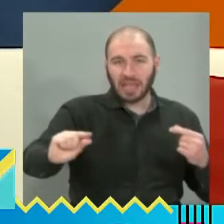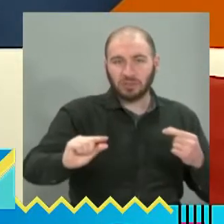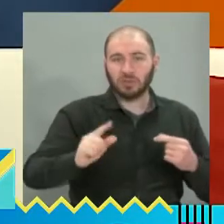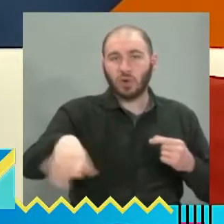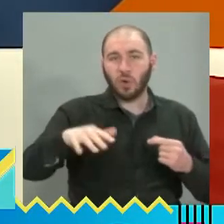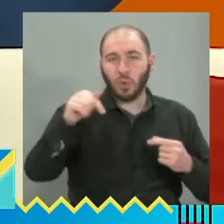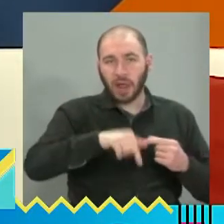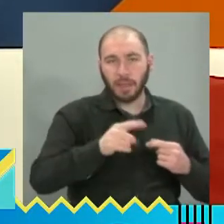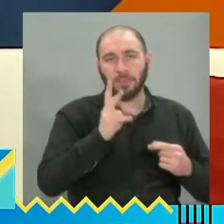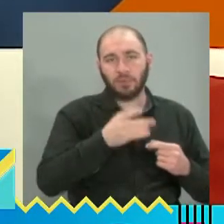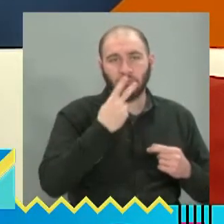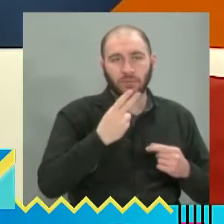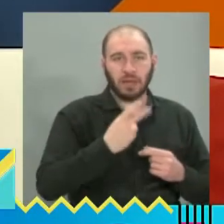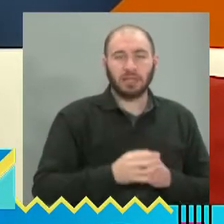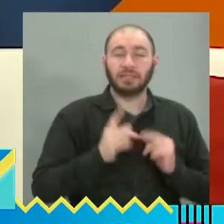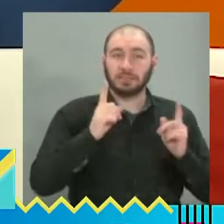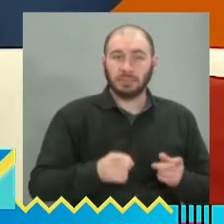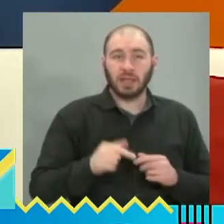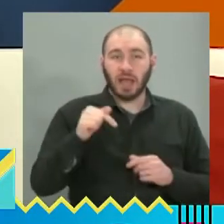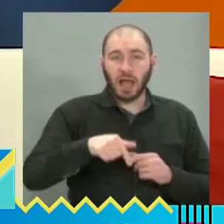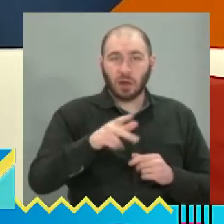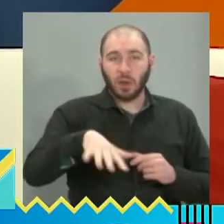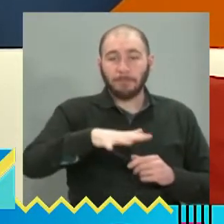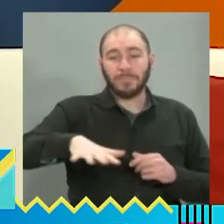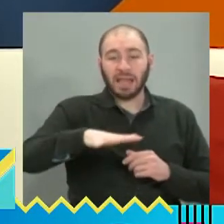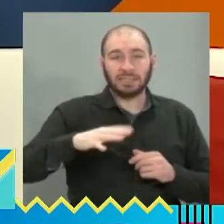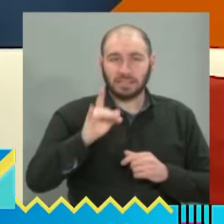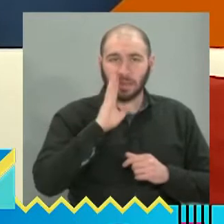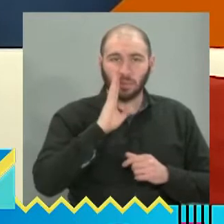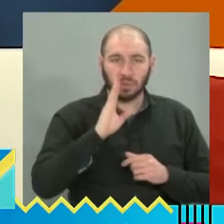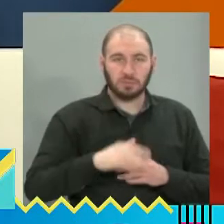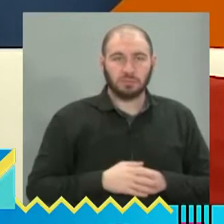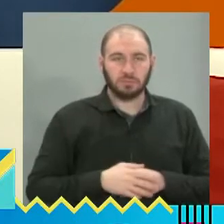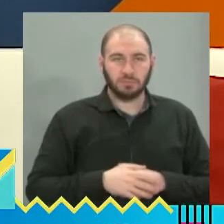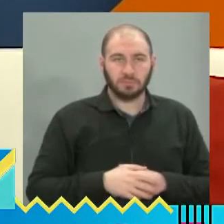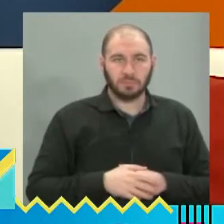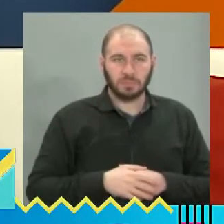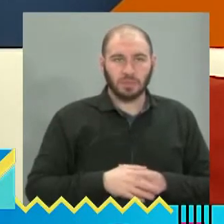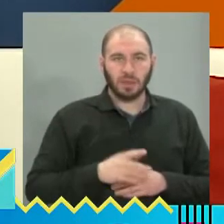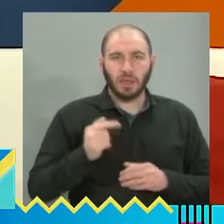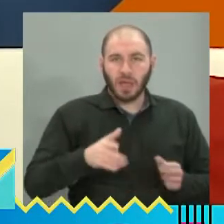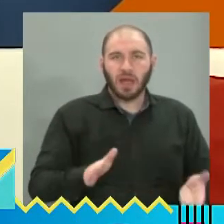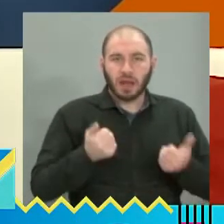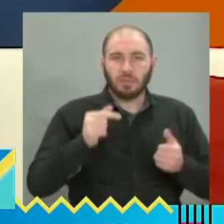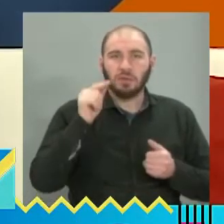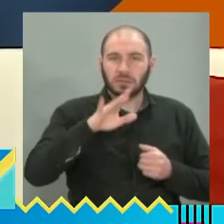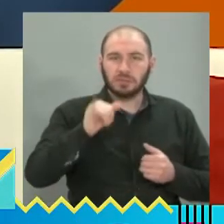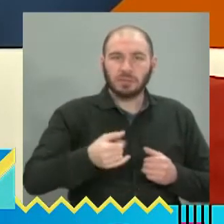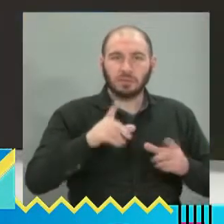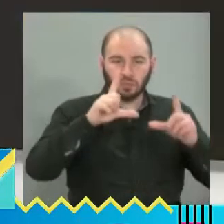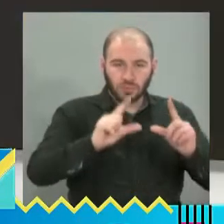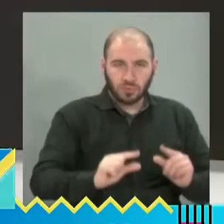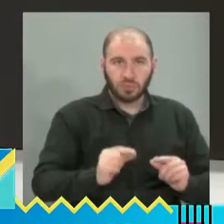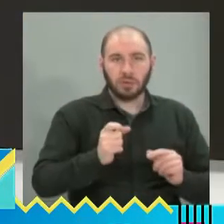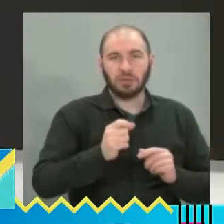del lugar que tiene prohibido fumar, incluso ahora en las plazas en Estados Unidos. Digamos, mucho más rápido. Ellos sí han logrado bajar